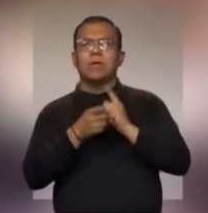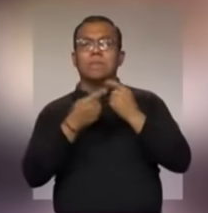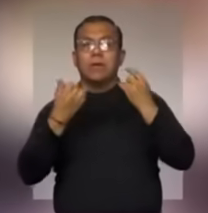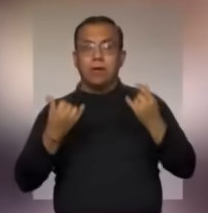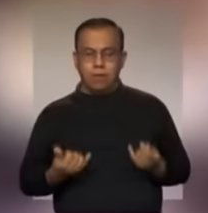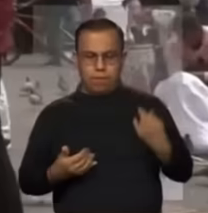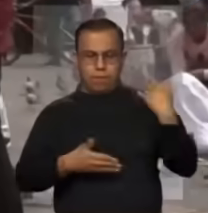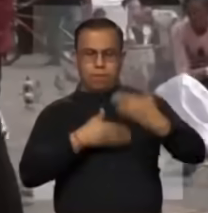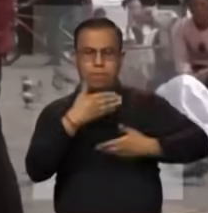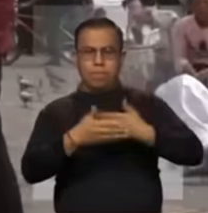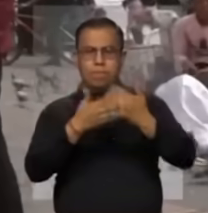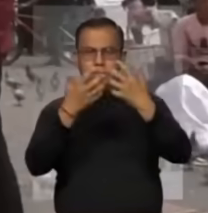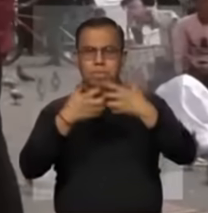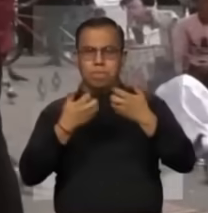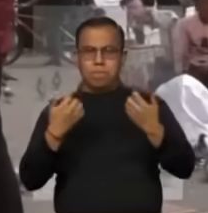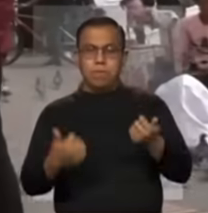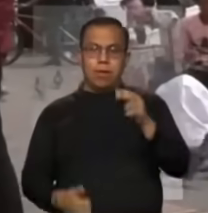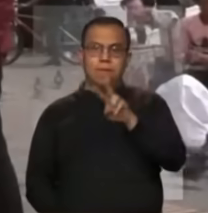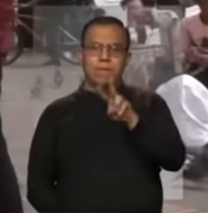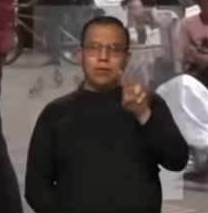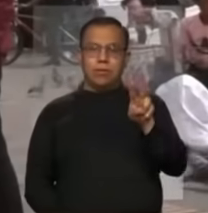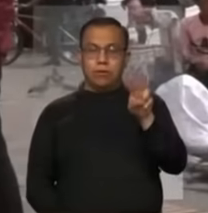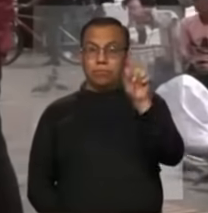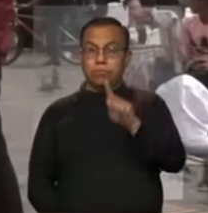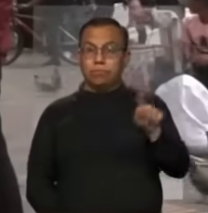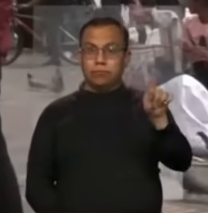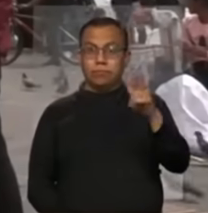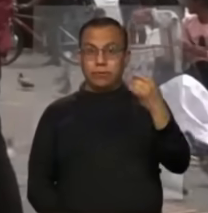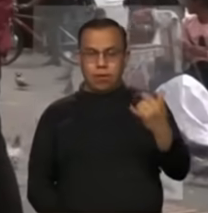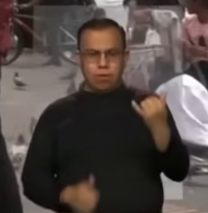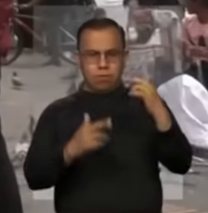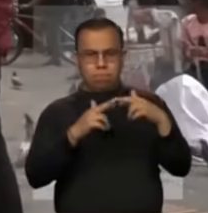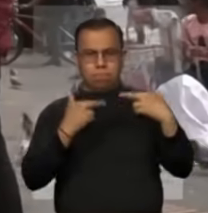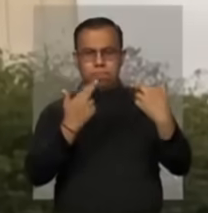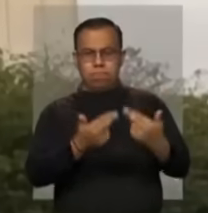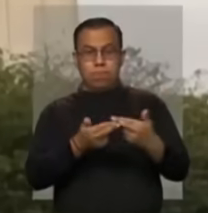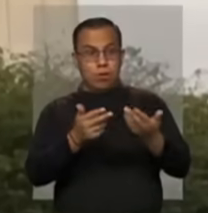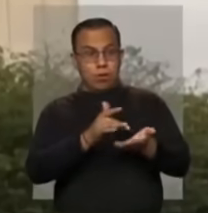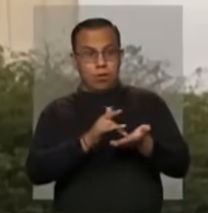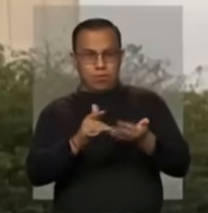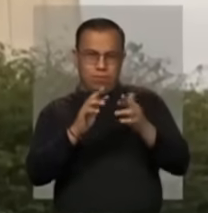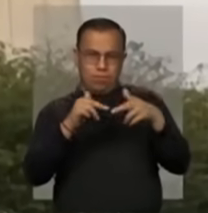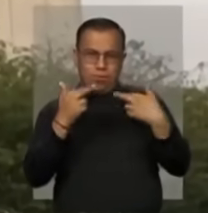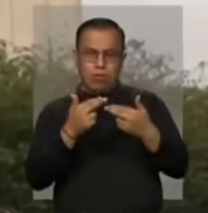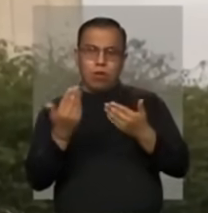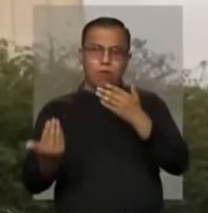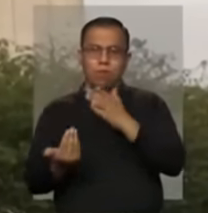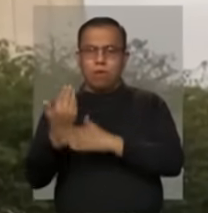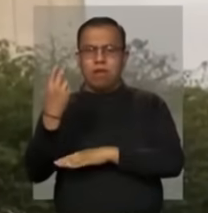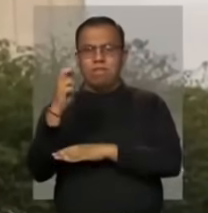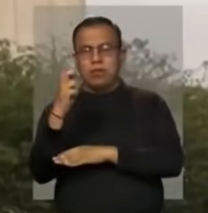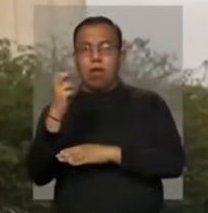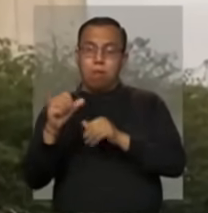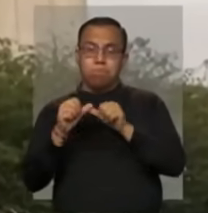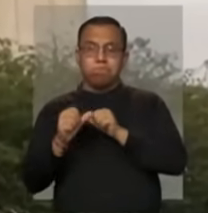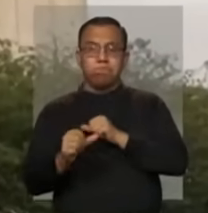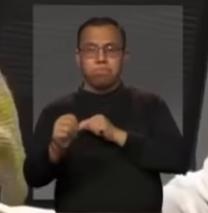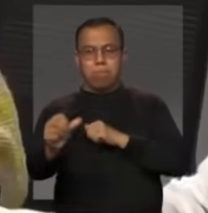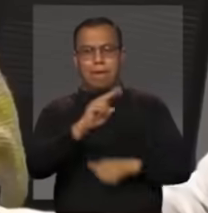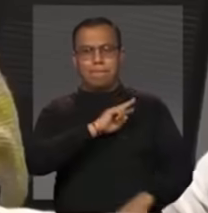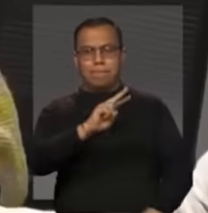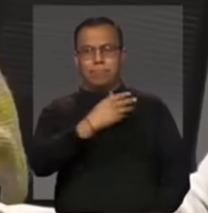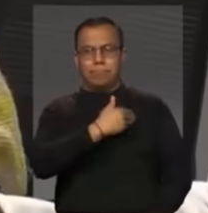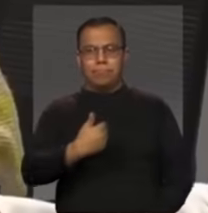para desatorar el proceso. El 22 de febrero se realizará una sesión extraordinaria para definir si hay nueva fiscal o continúa la